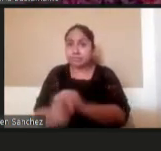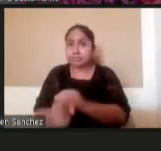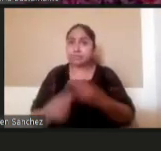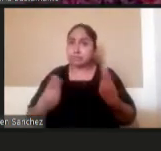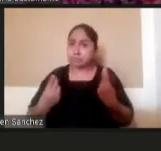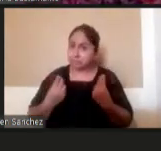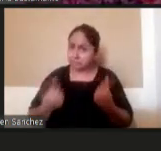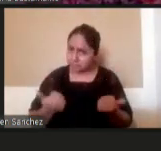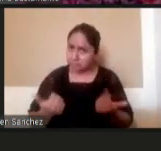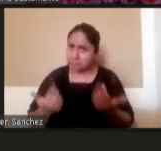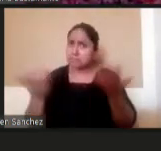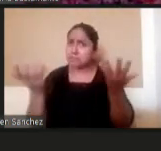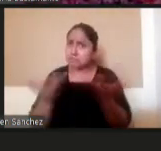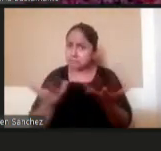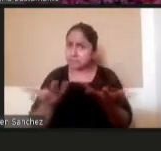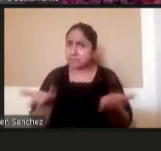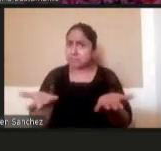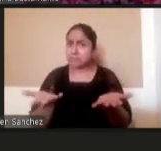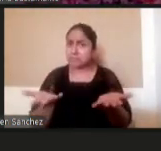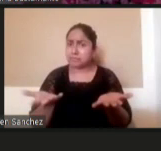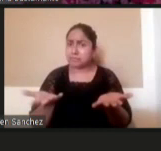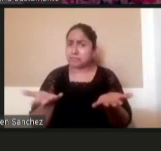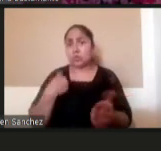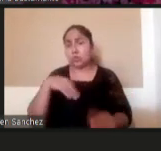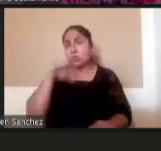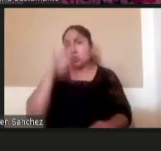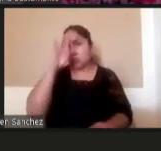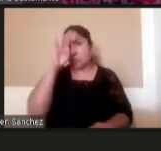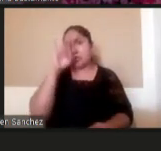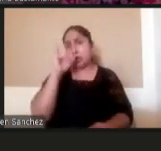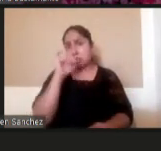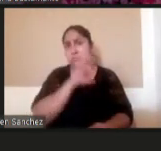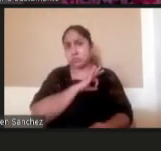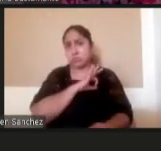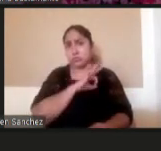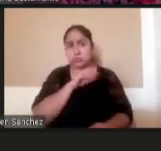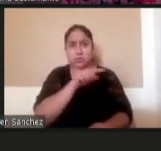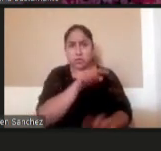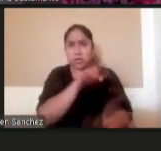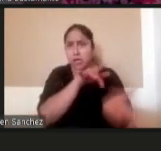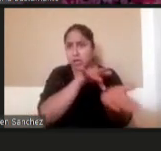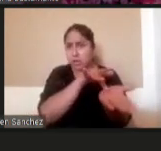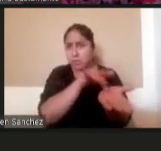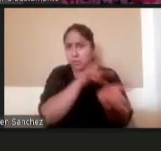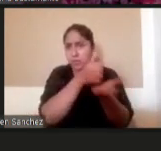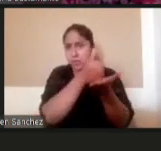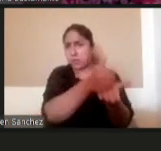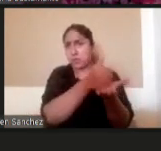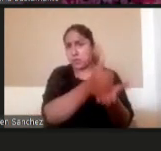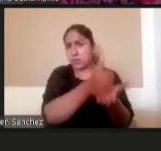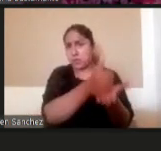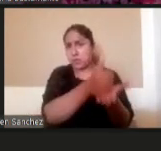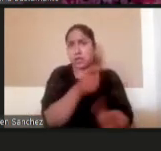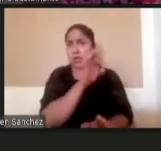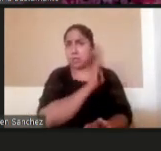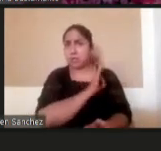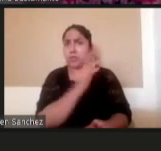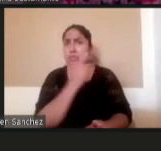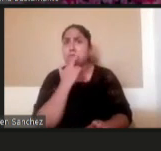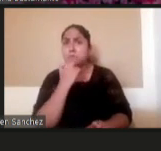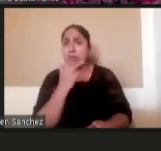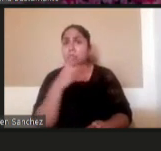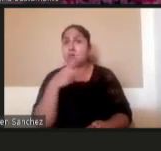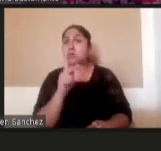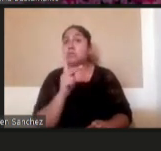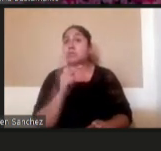Yo pienso que podemos apoyar a la empresa a que mejore su desempeño y por lo tanto mejore la calidad de vida de los